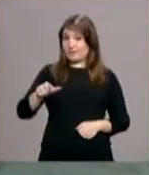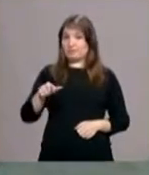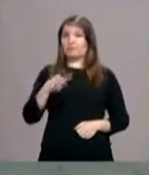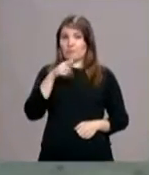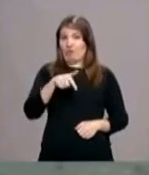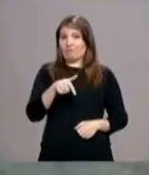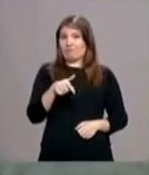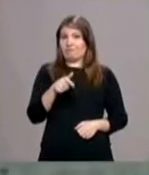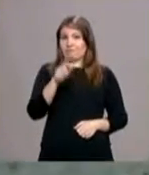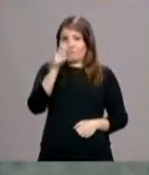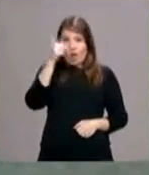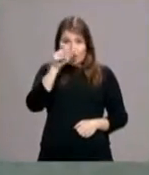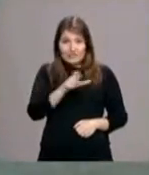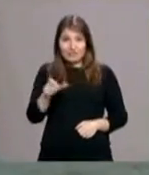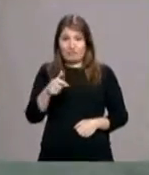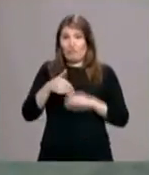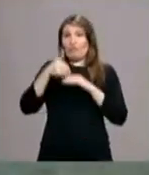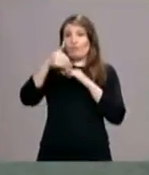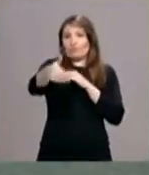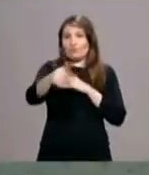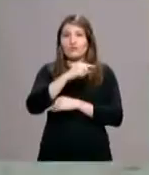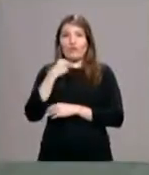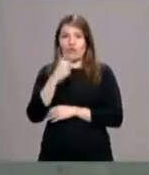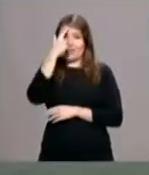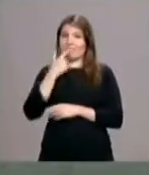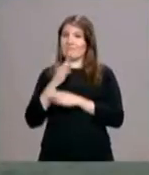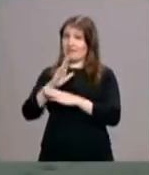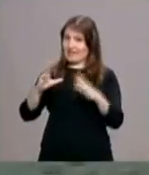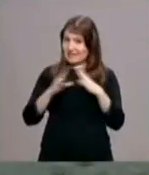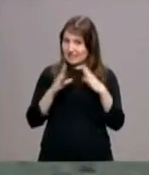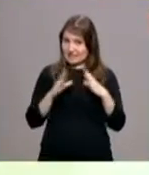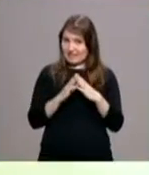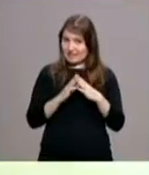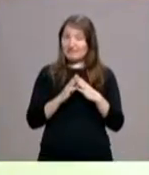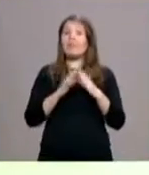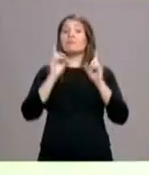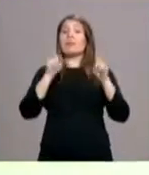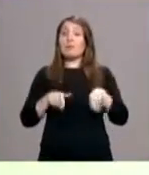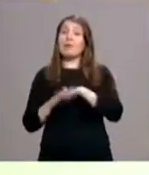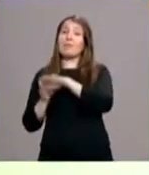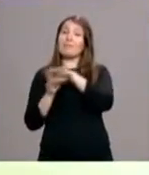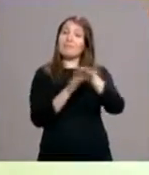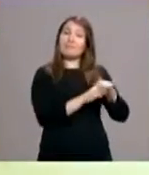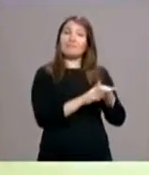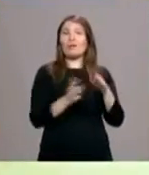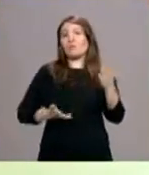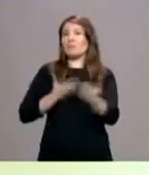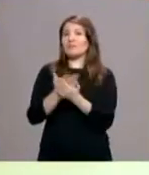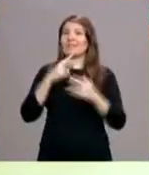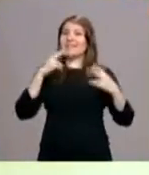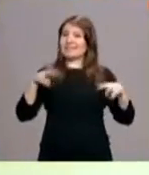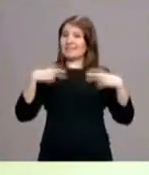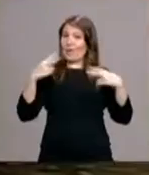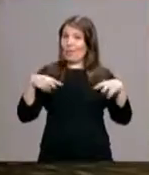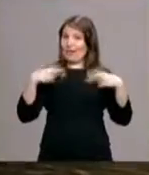de alguna manera van a configurar el rostro de la Iglesia del futuro. Y también proponemos un restaurante como